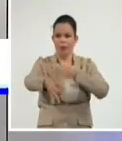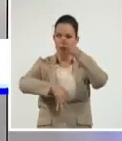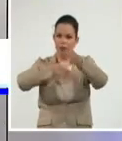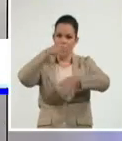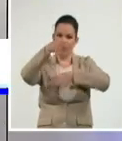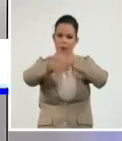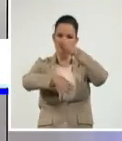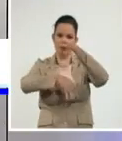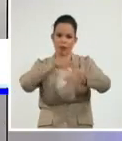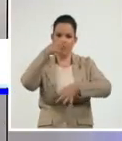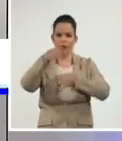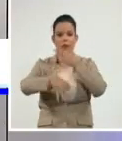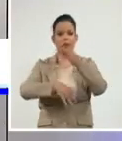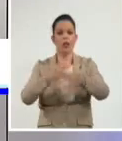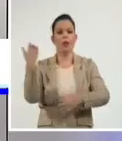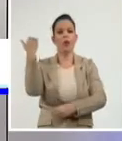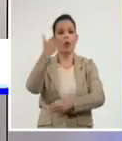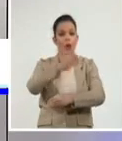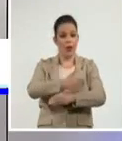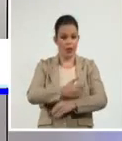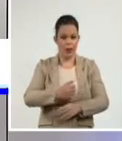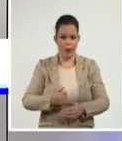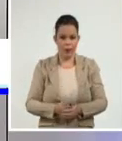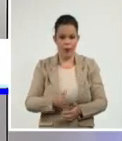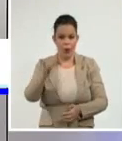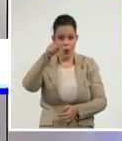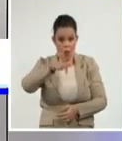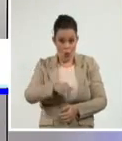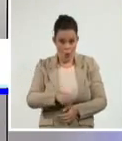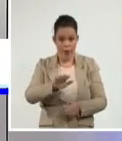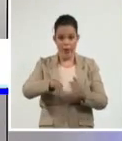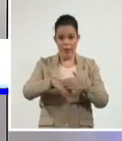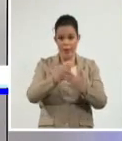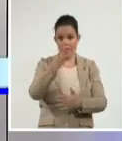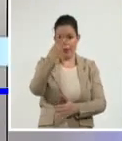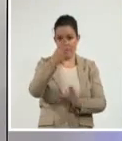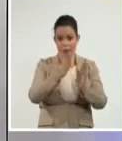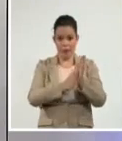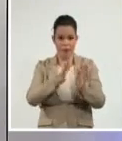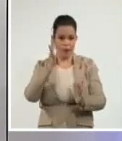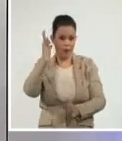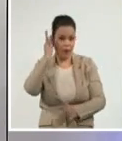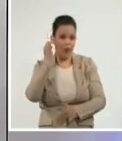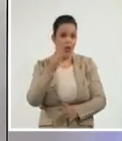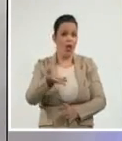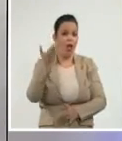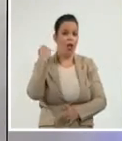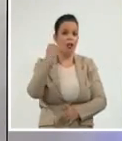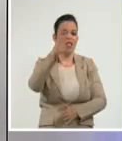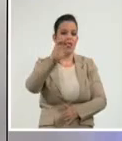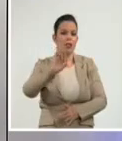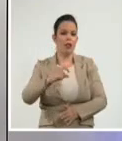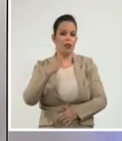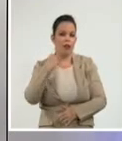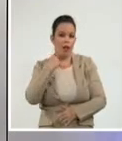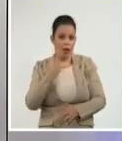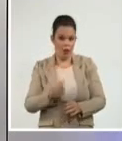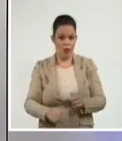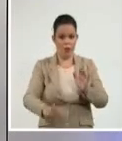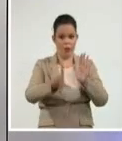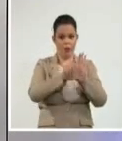firma del presidente John F. Kennedy, un día como hoy, hace 60 años, de la proclama presidencial 3447,